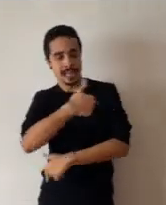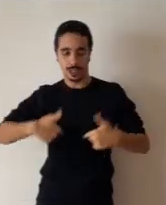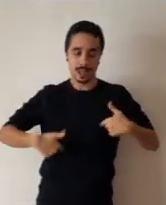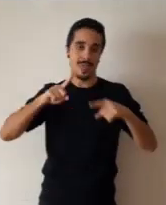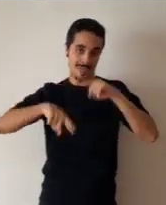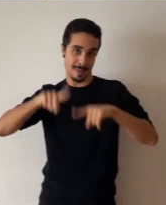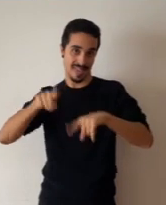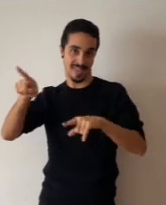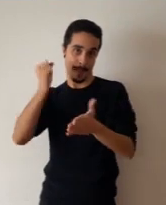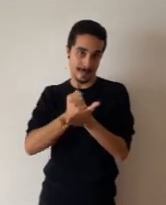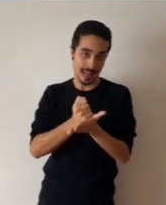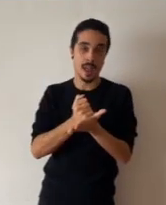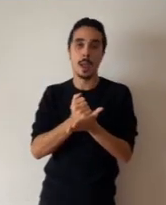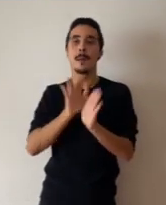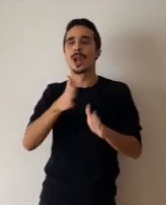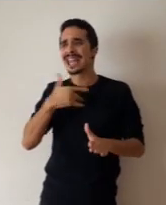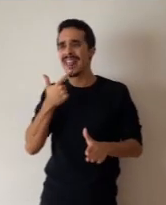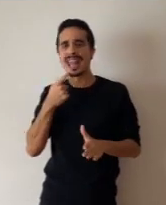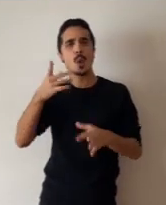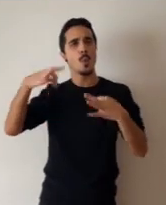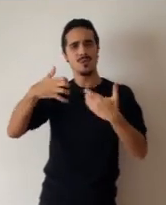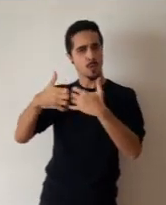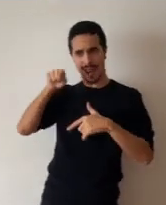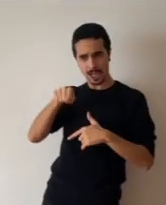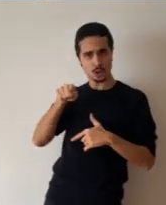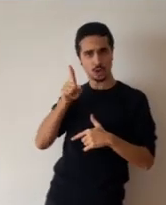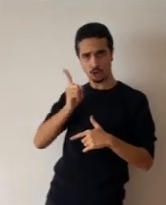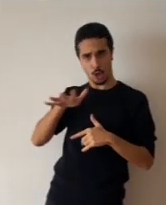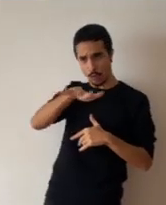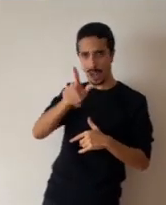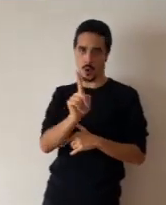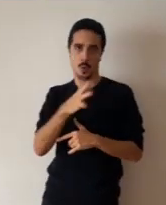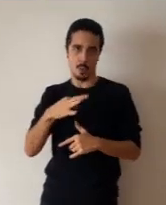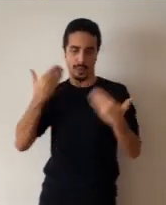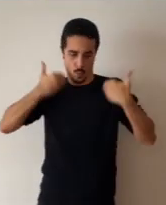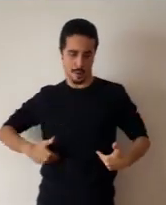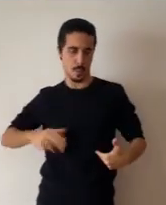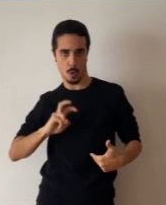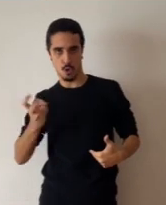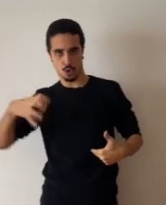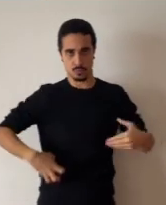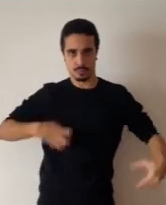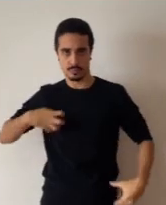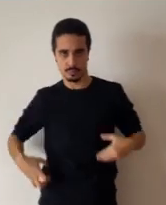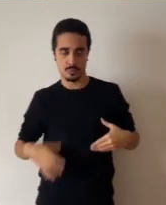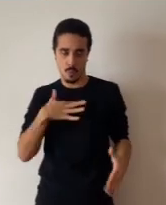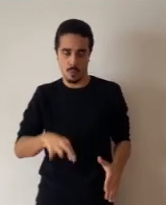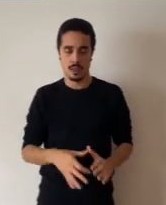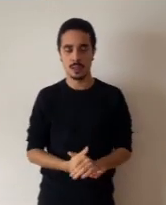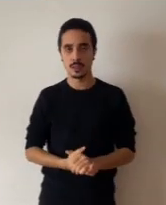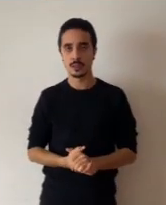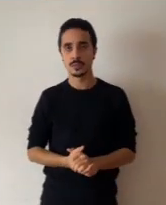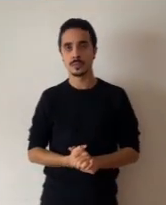quiere decir que obligatoriamente sea esa zona la única y exclusiva en la que haya que ponerlos.